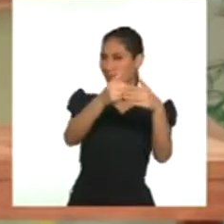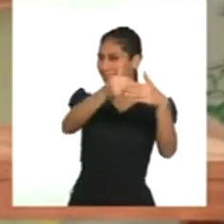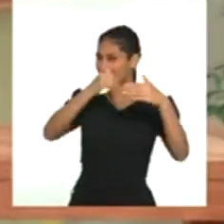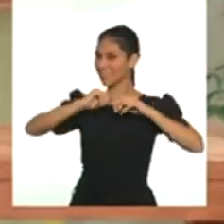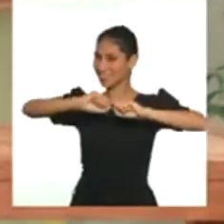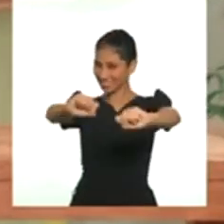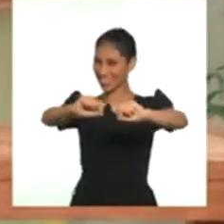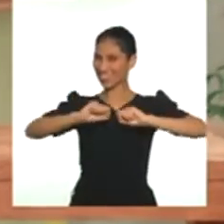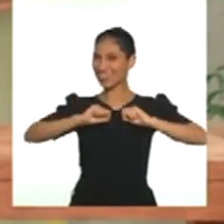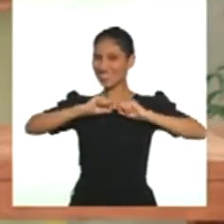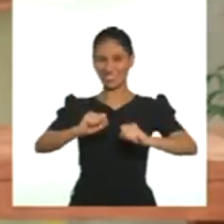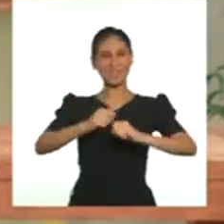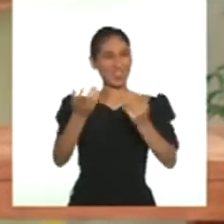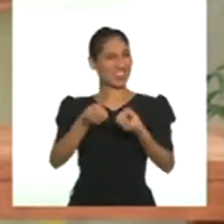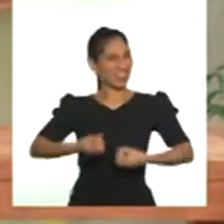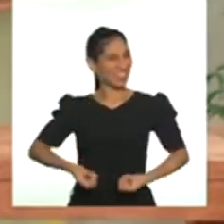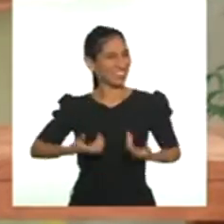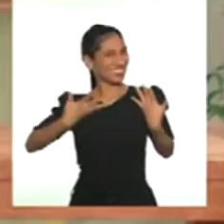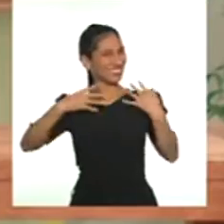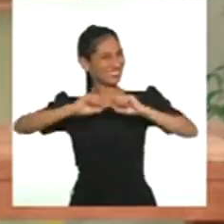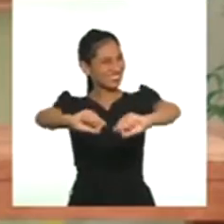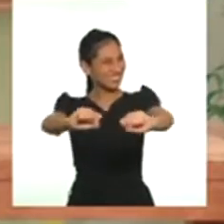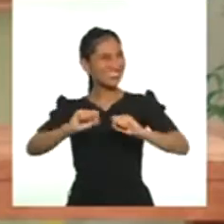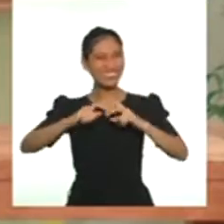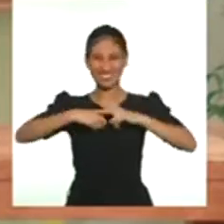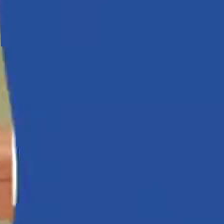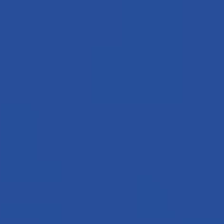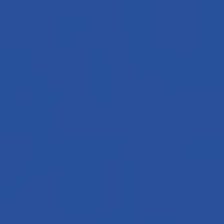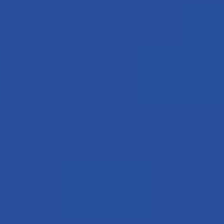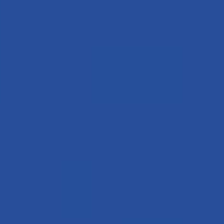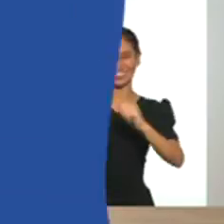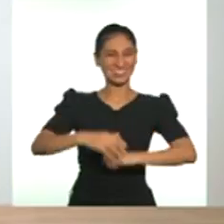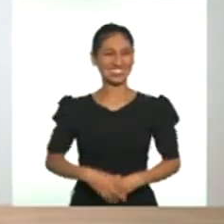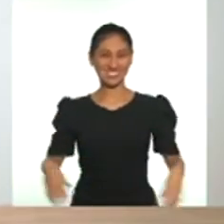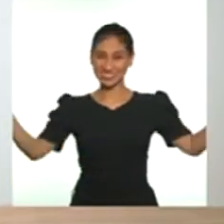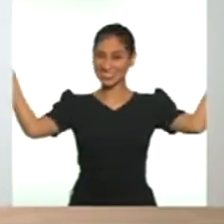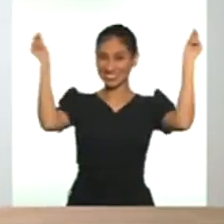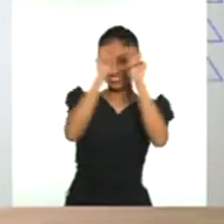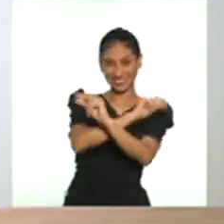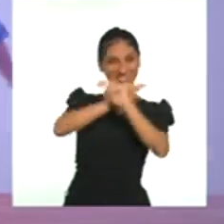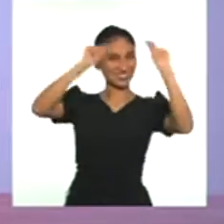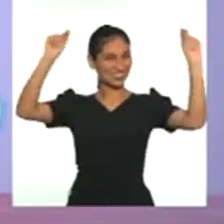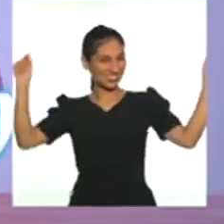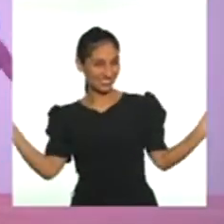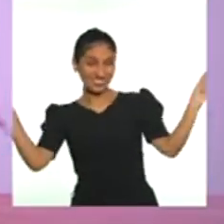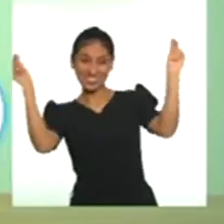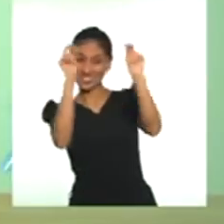un poco de ejercicio para levantar el ánimo y empezar con mucha fuerza.